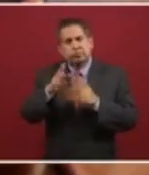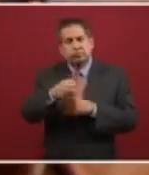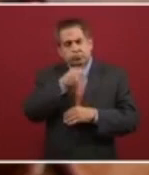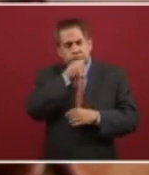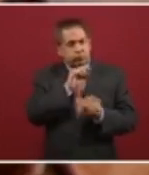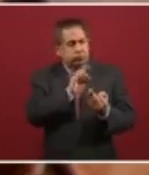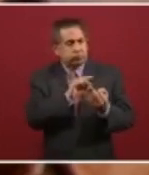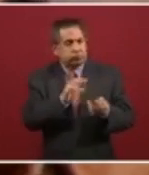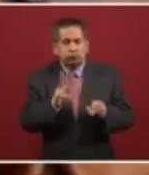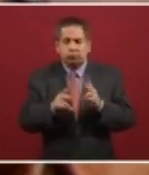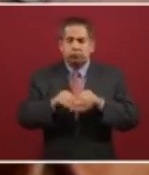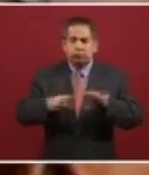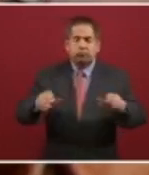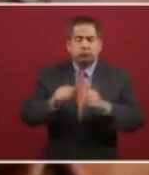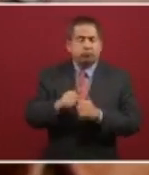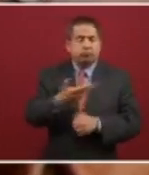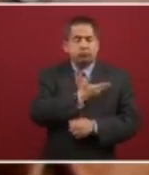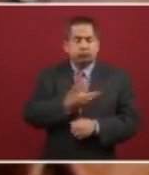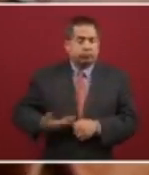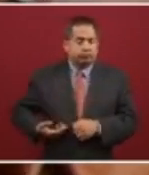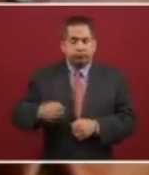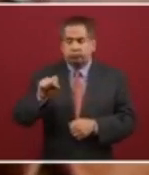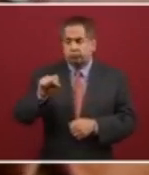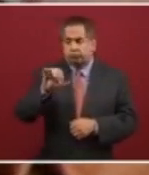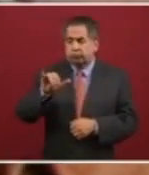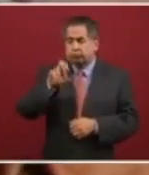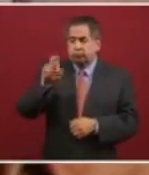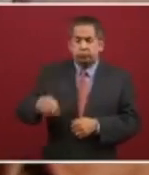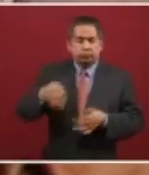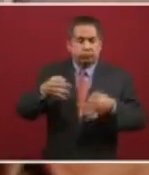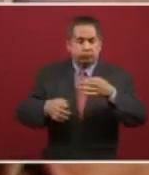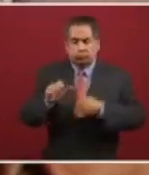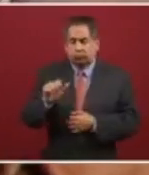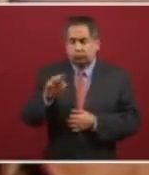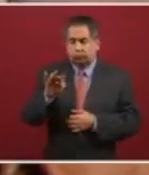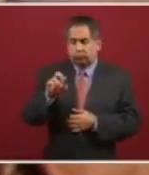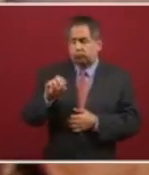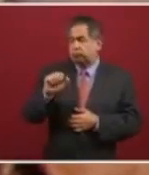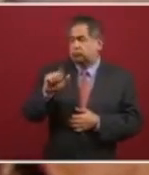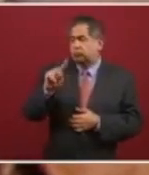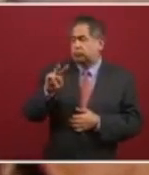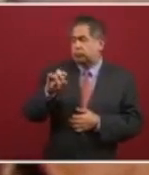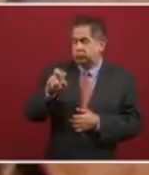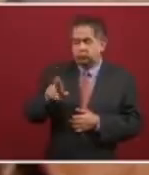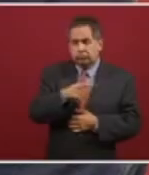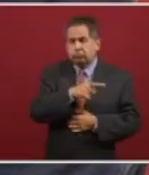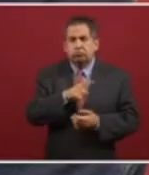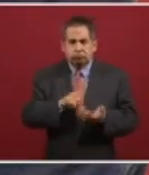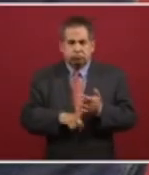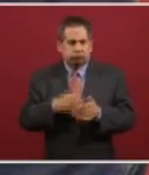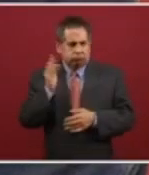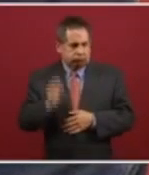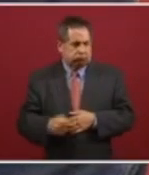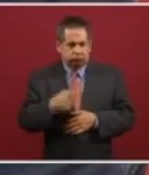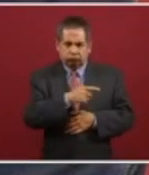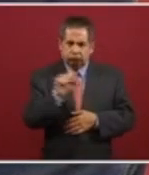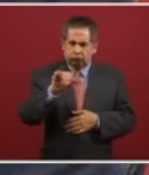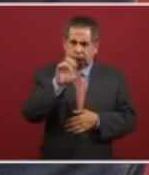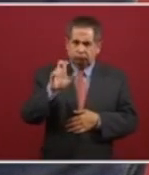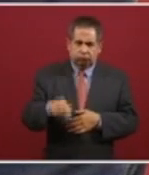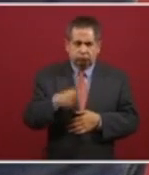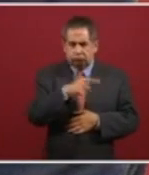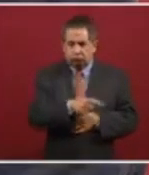que publicamos ayer con el presidente de la Corte, el ministro Arturo Saldívar, sobre que aceptaba que el Poder Judicial